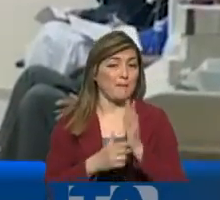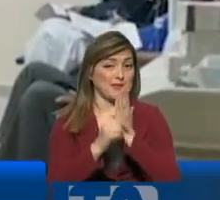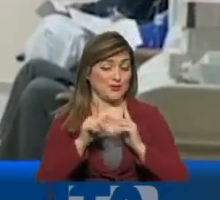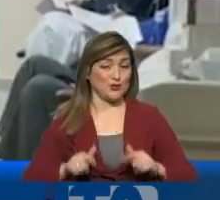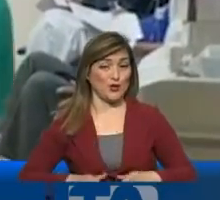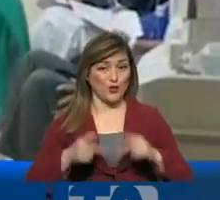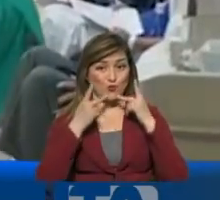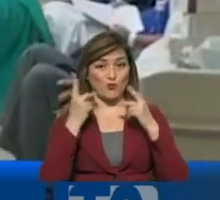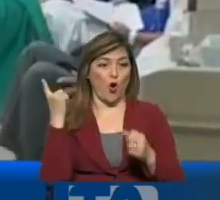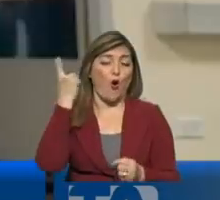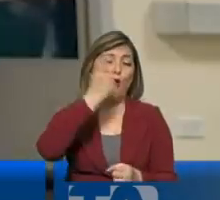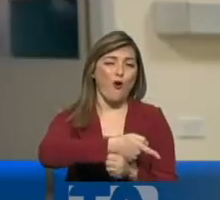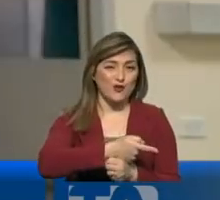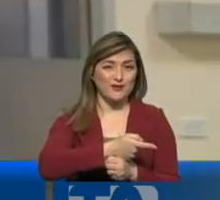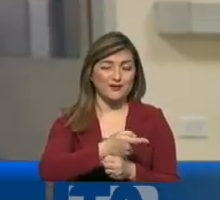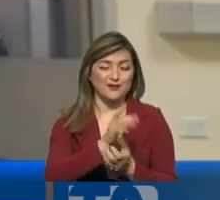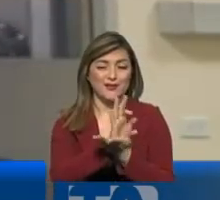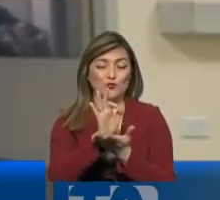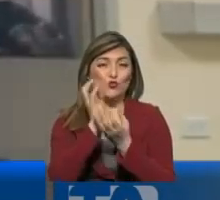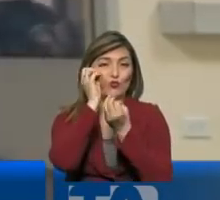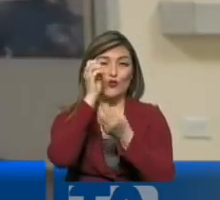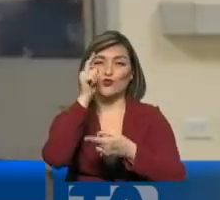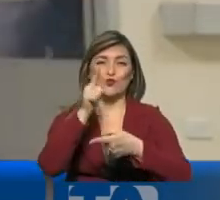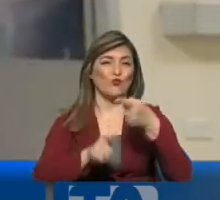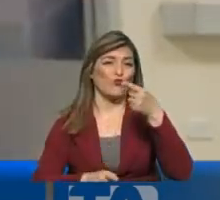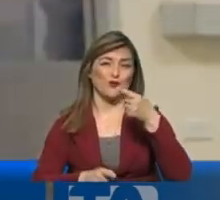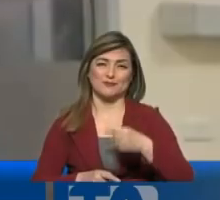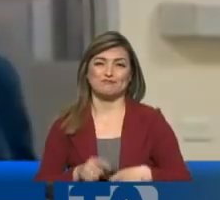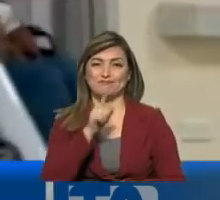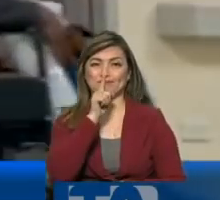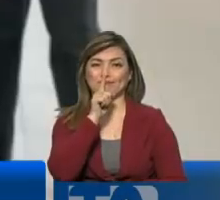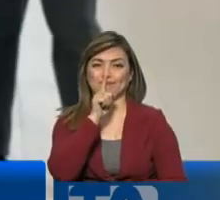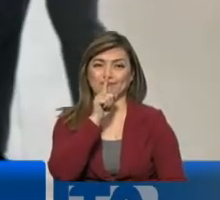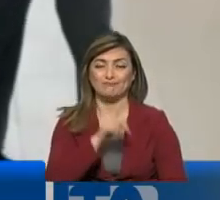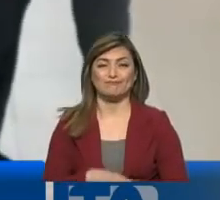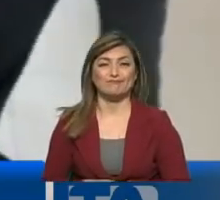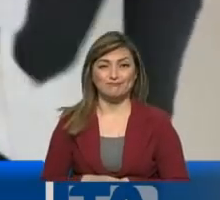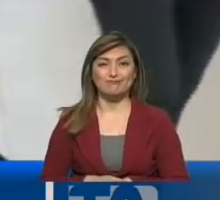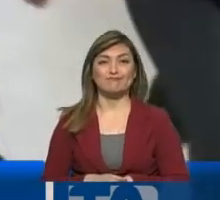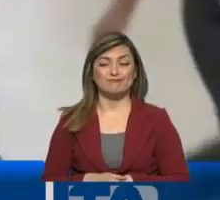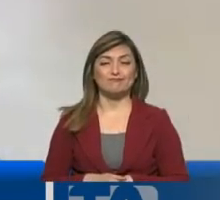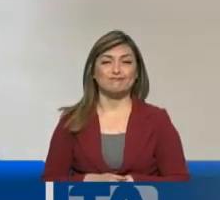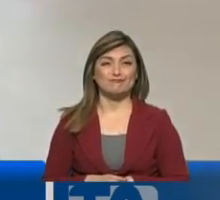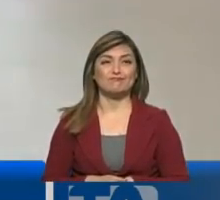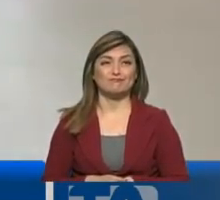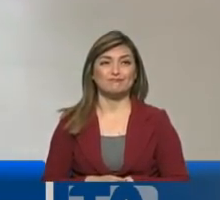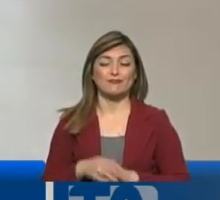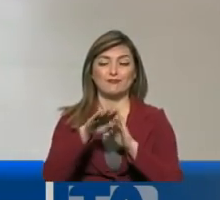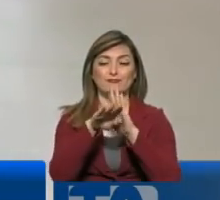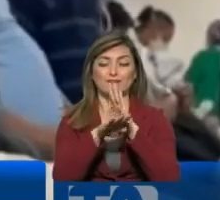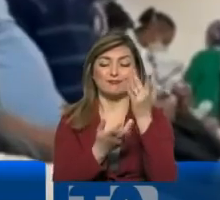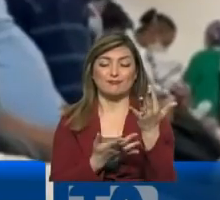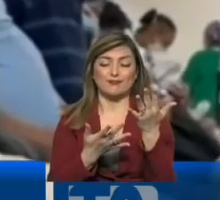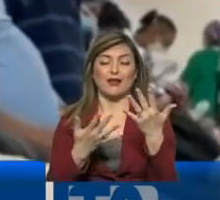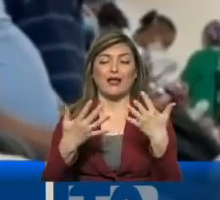del Ministerio de Salud no pueden referirse sobre ningún tema. Sin embargo, nos manifestaron que en efecto, la lista de espera